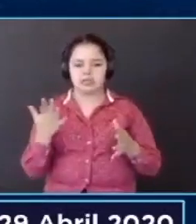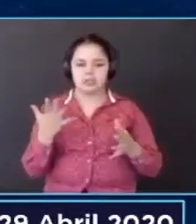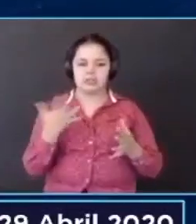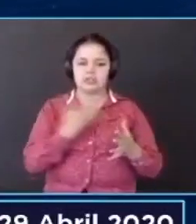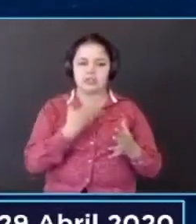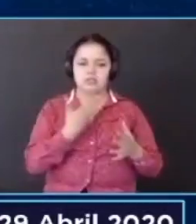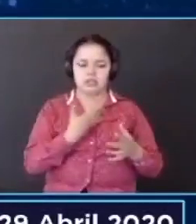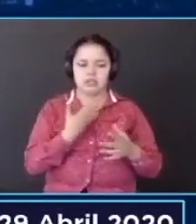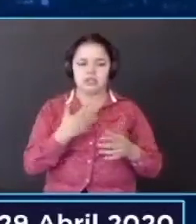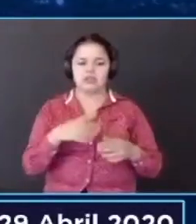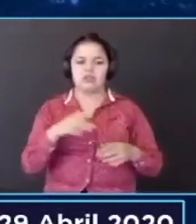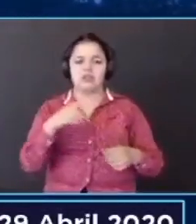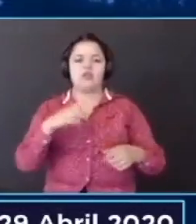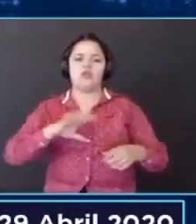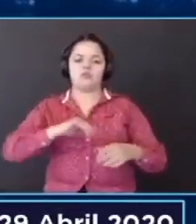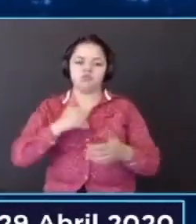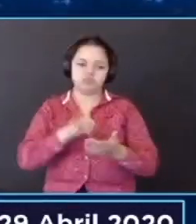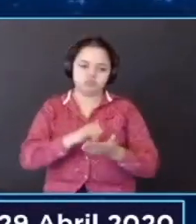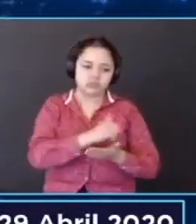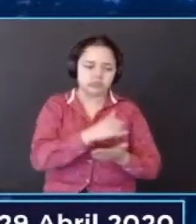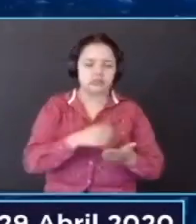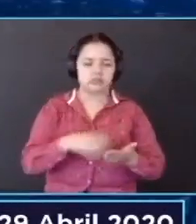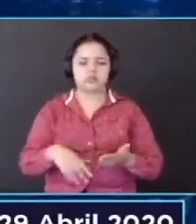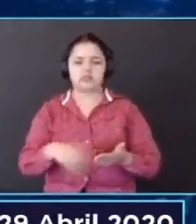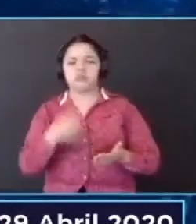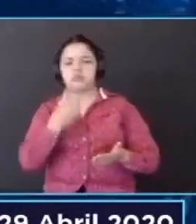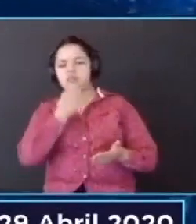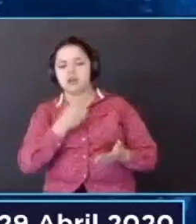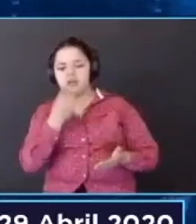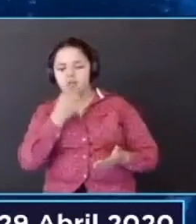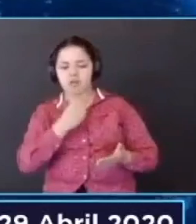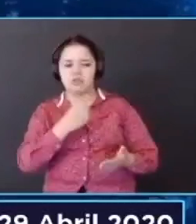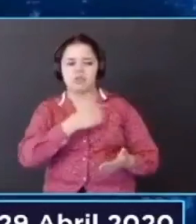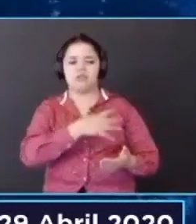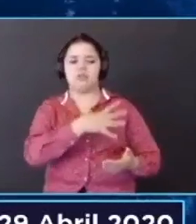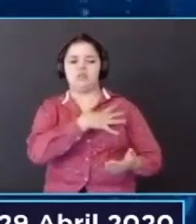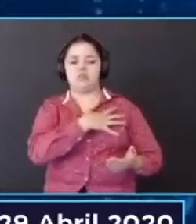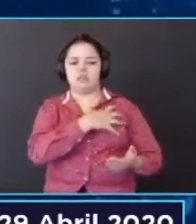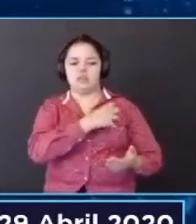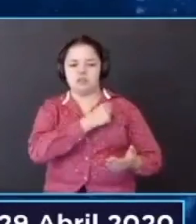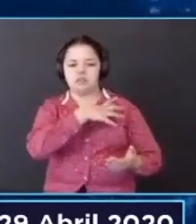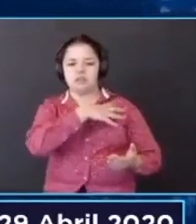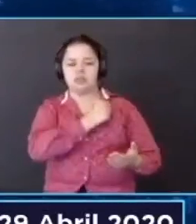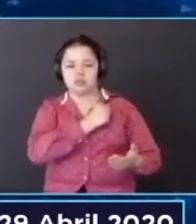que es obesidad, hipertensión y diabetes, lo que llamamos síndrome metabólico.